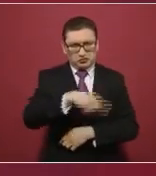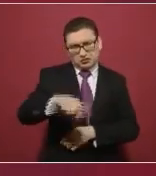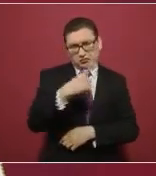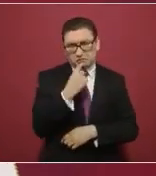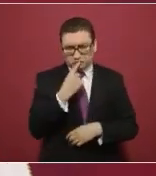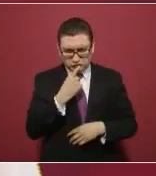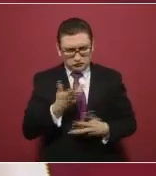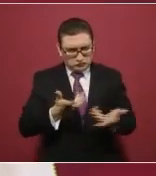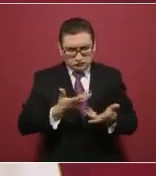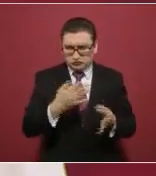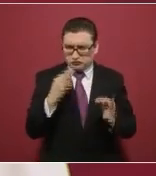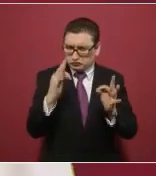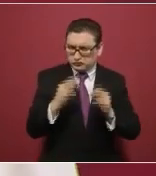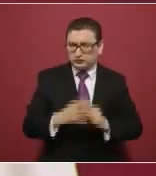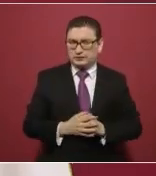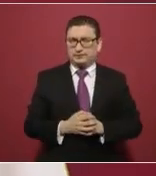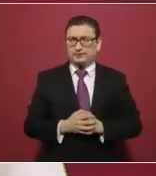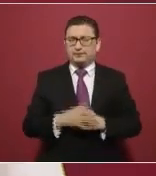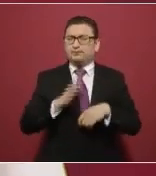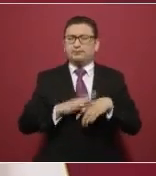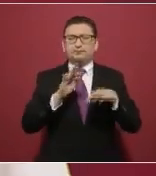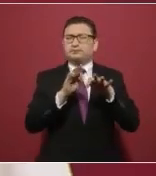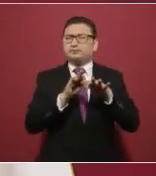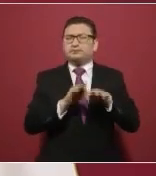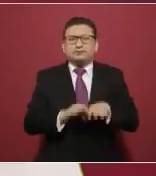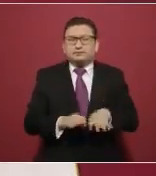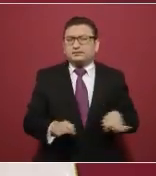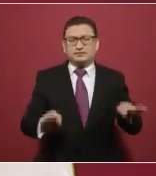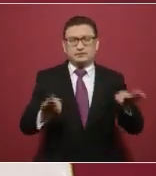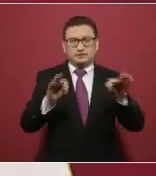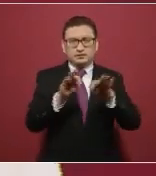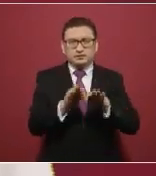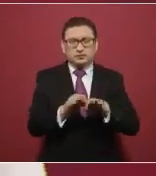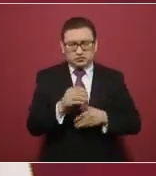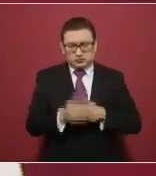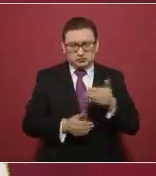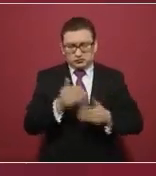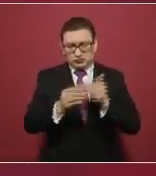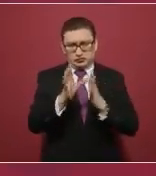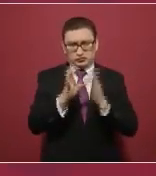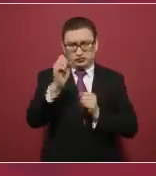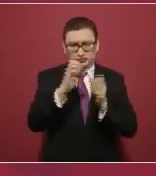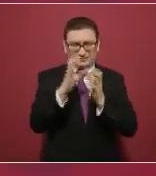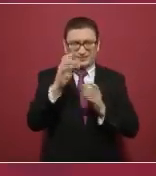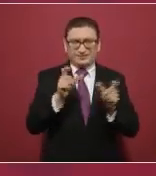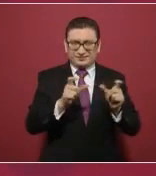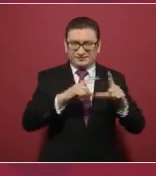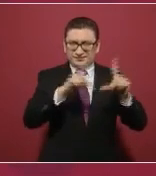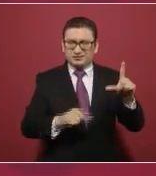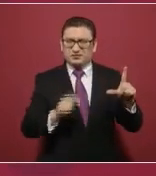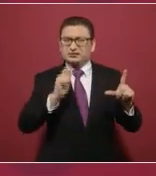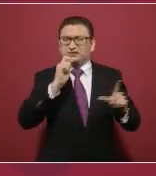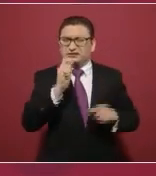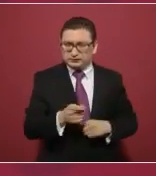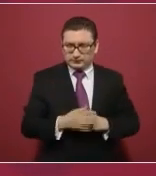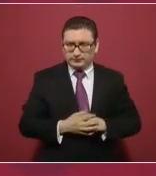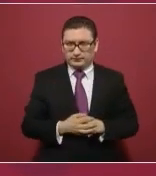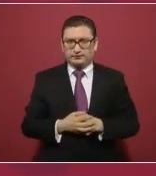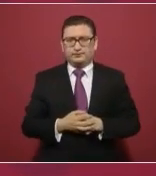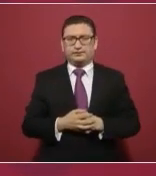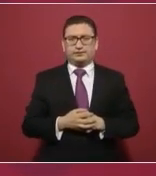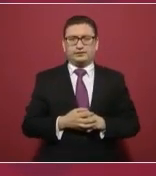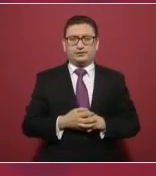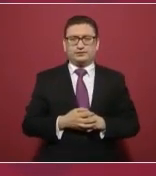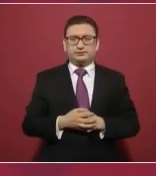policial. Uno de los elementos más relevantes en el proceso de reforma constitucional en materia de Guardia Nacional fue la apertura para escuchar